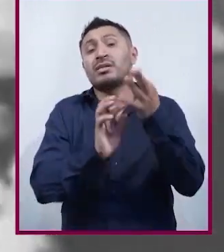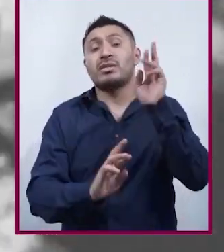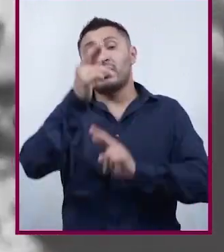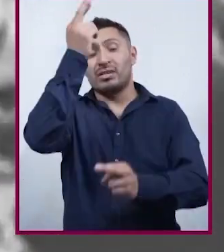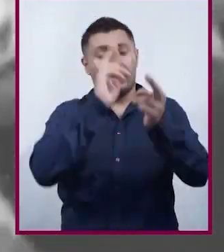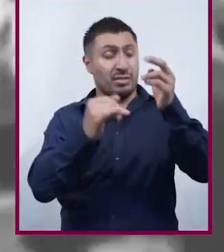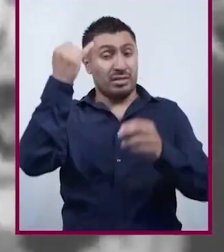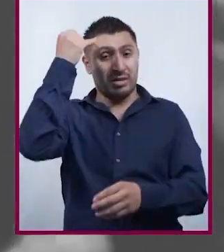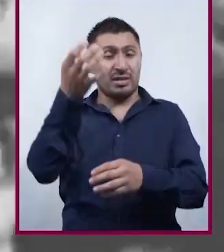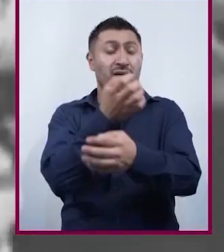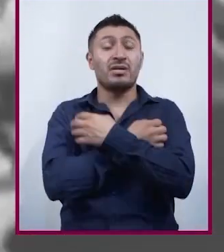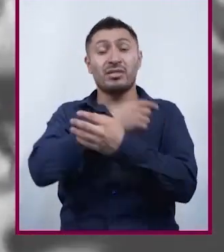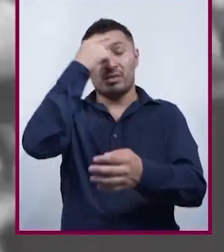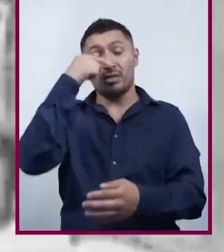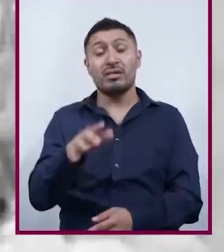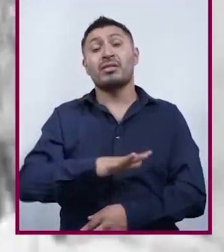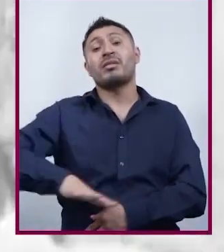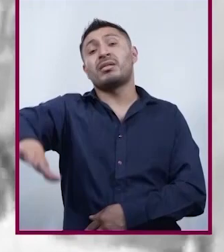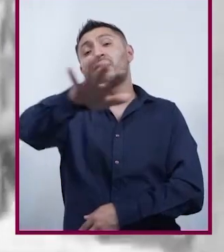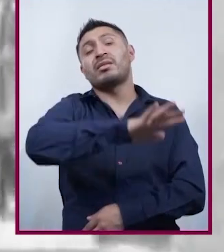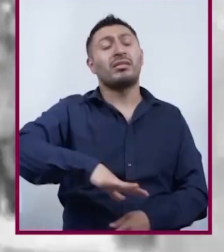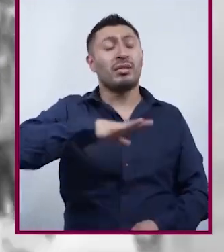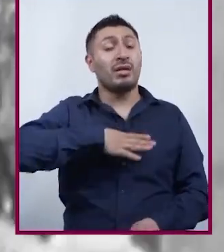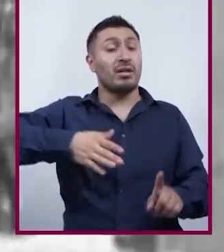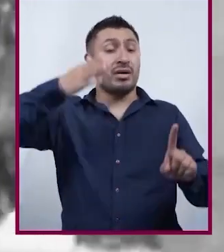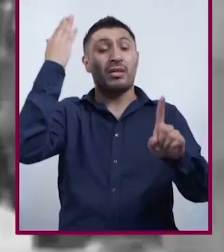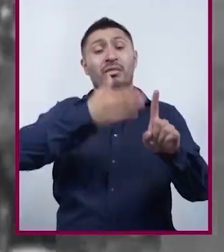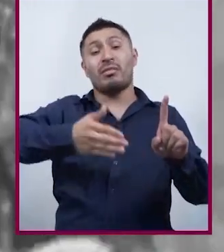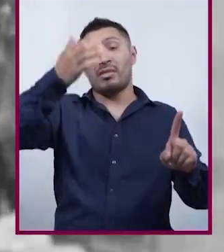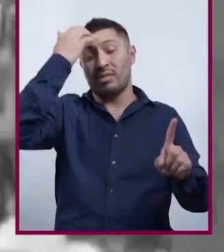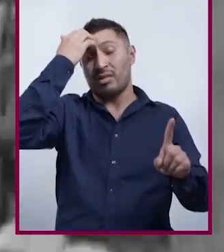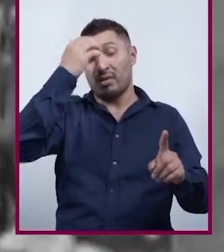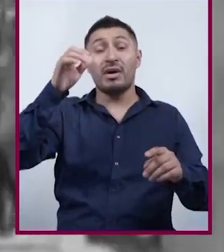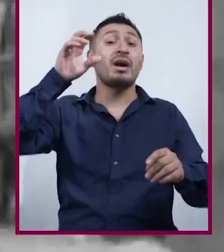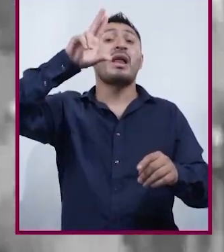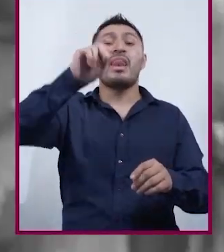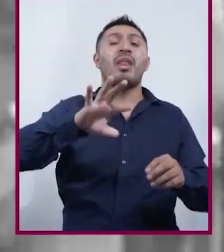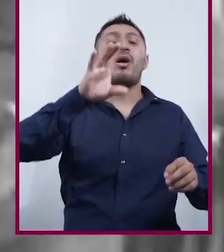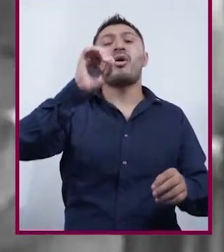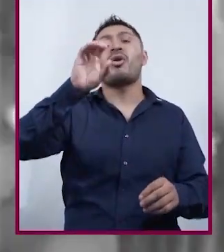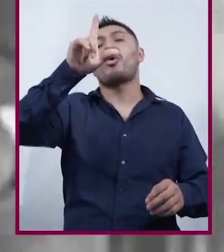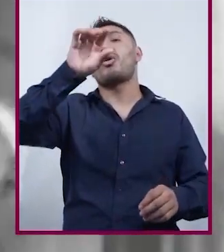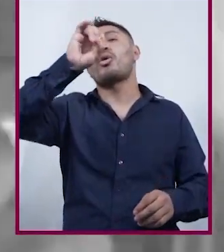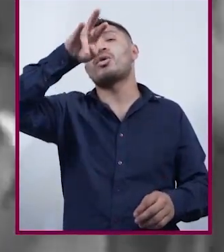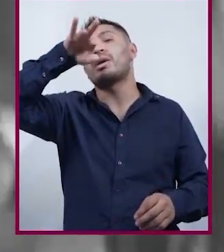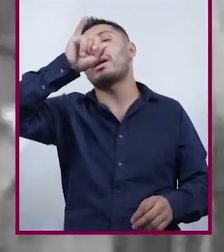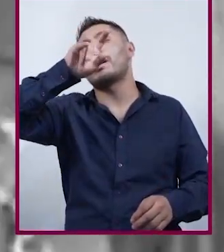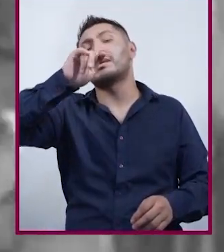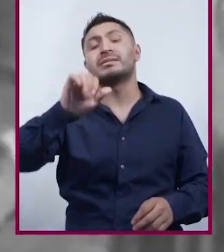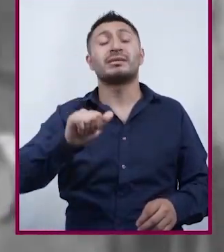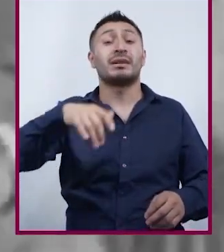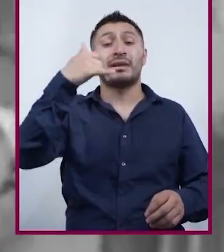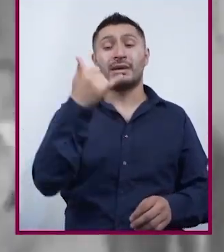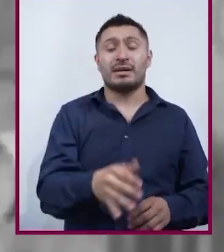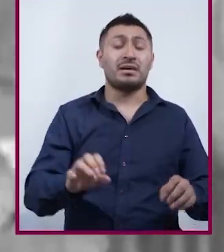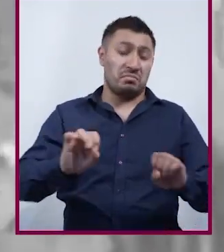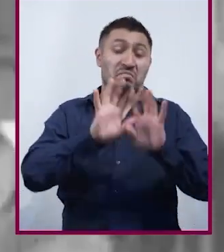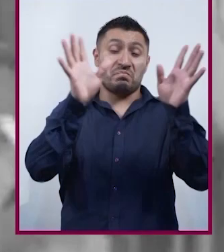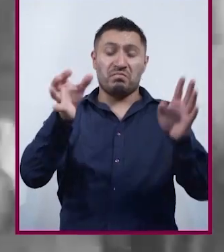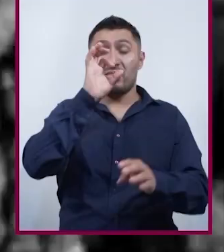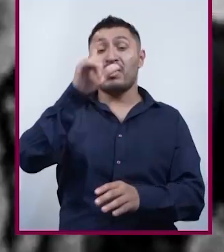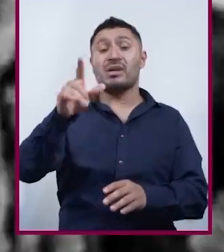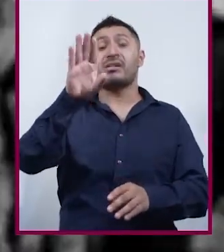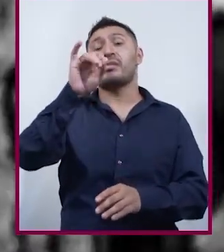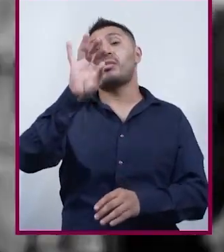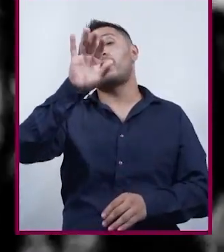mística de una educación para el pueblo, centrada en un conocimiento anticolonialista y con un claro espíritu bolivariano,